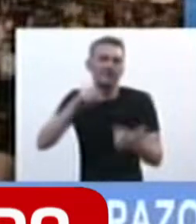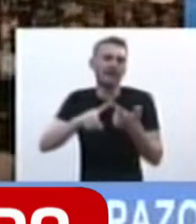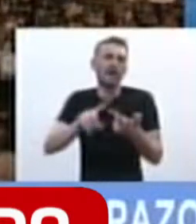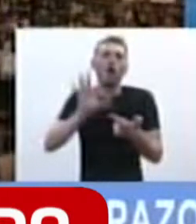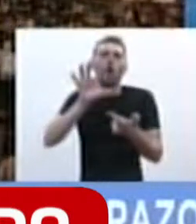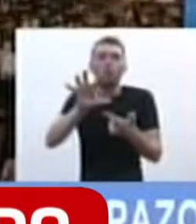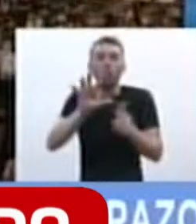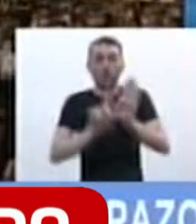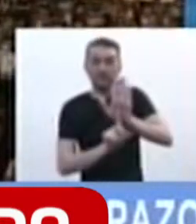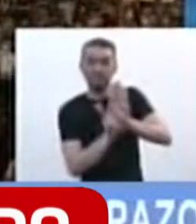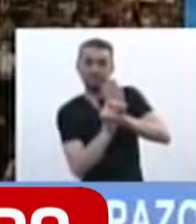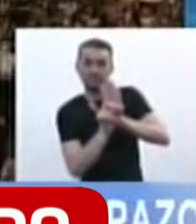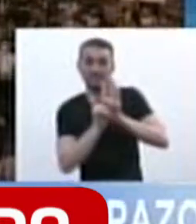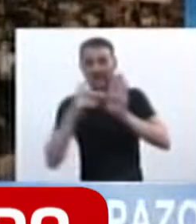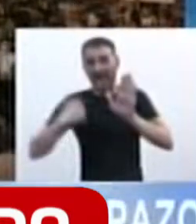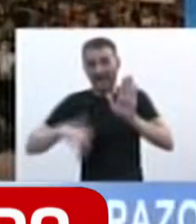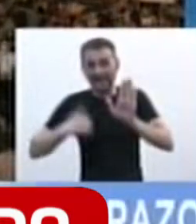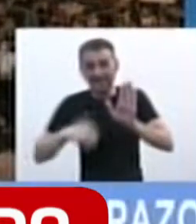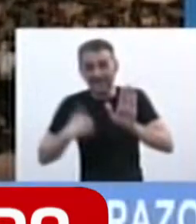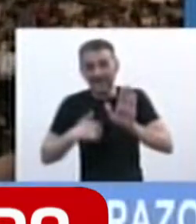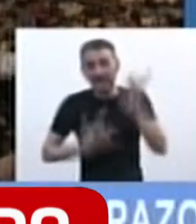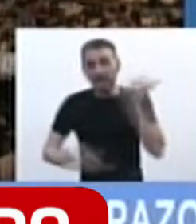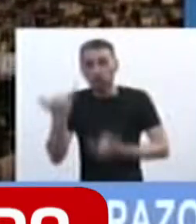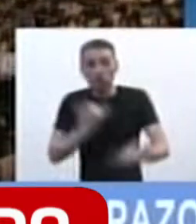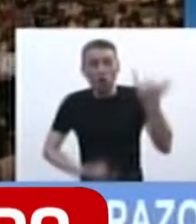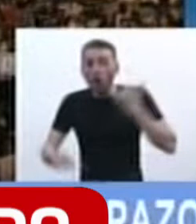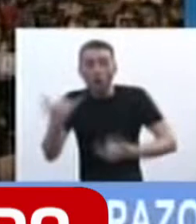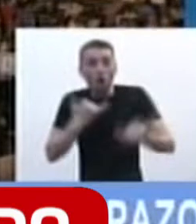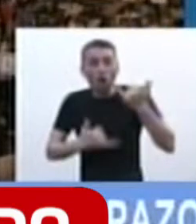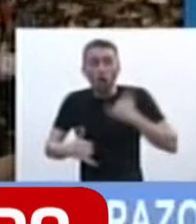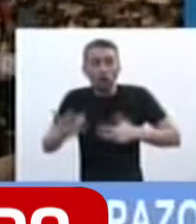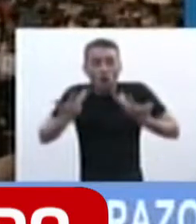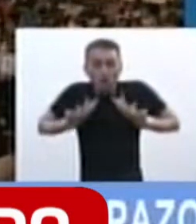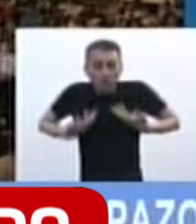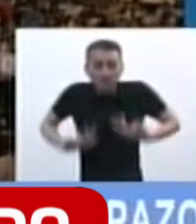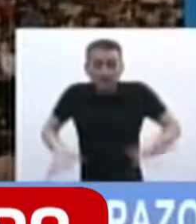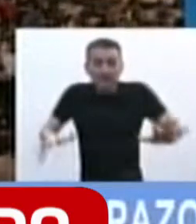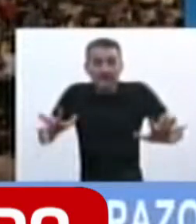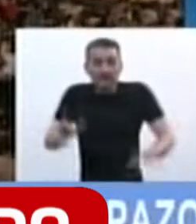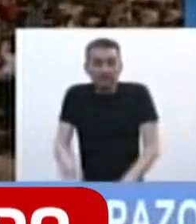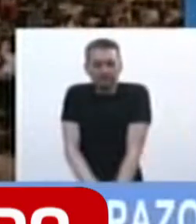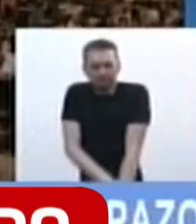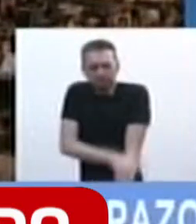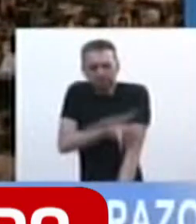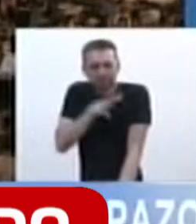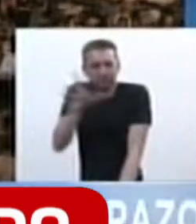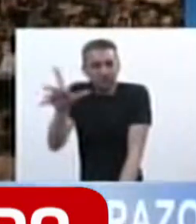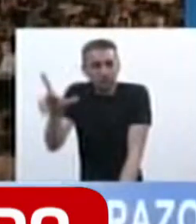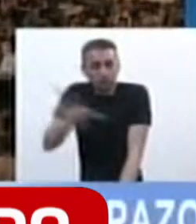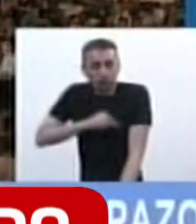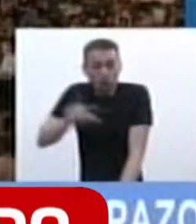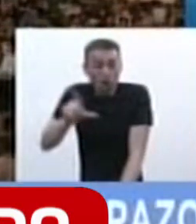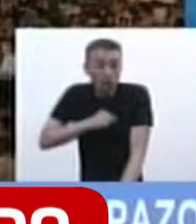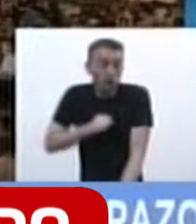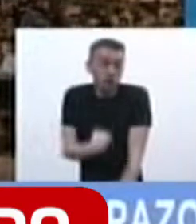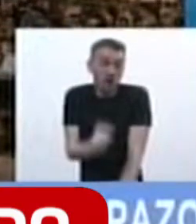provincias del nordeste, del norte argentino, lo ha hecho con una sinceridad y con una crudeza que creo que nos debe doler, nos debe haber